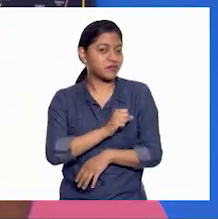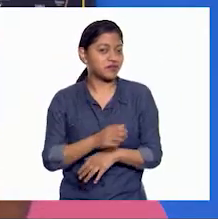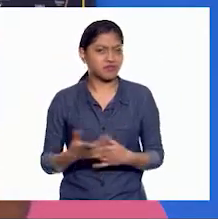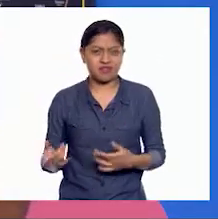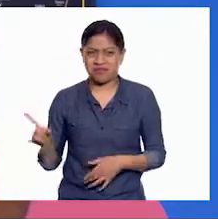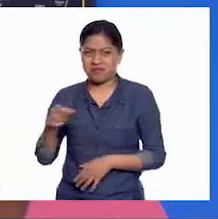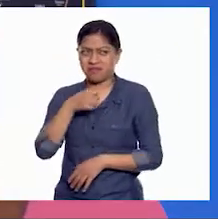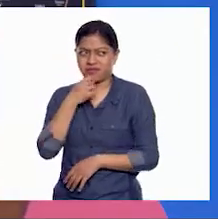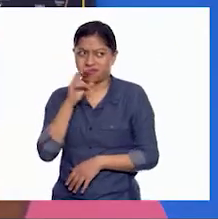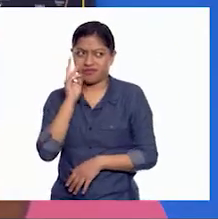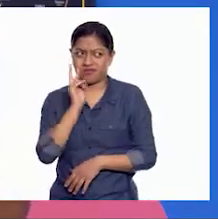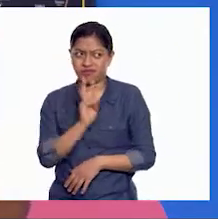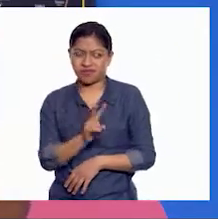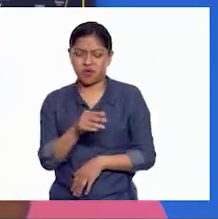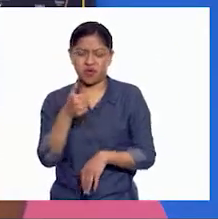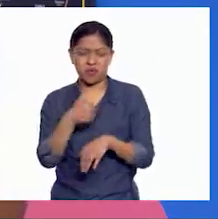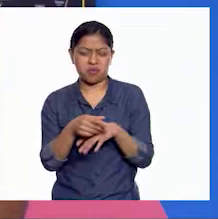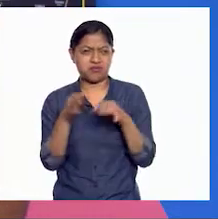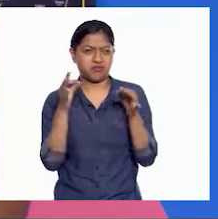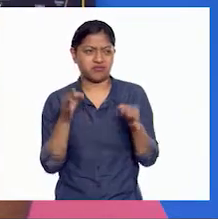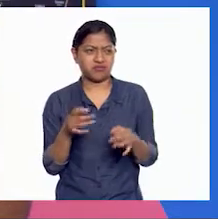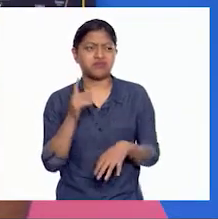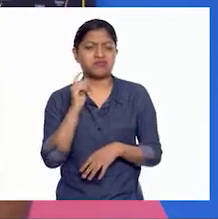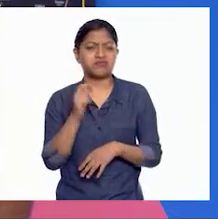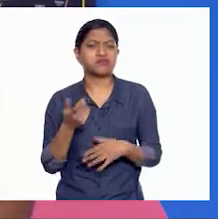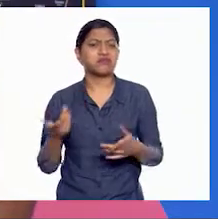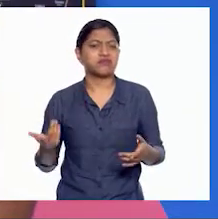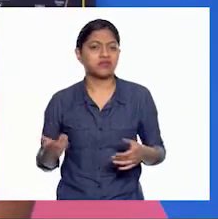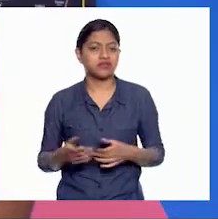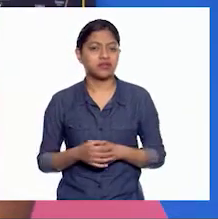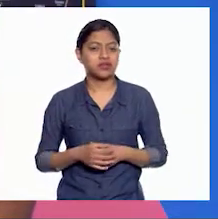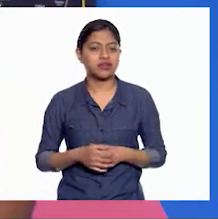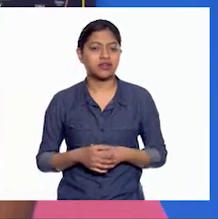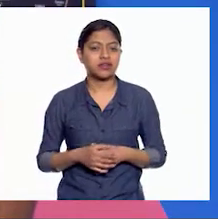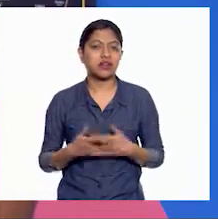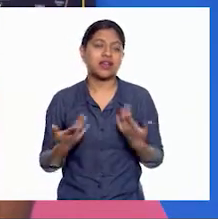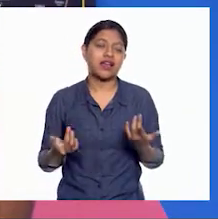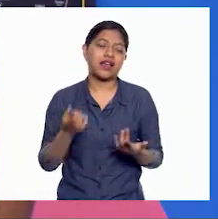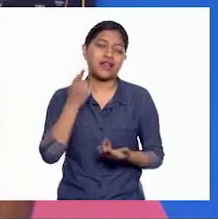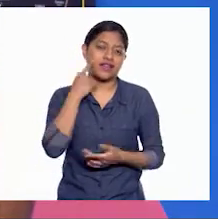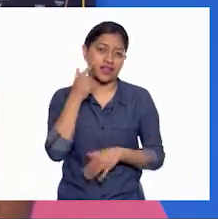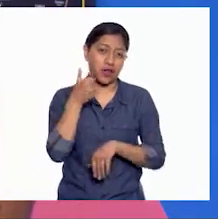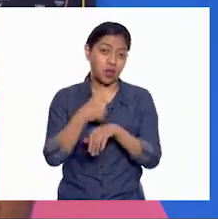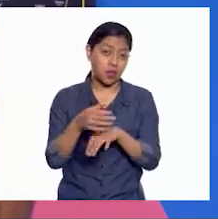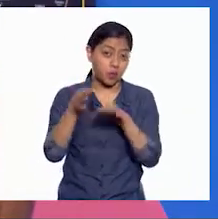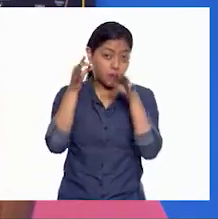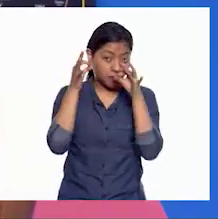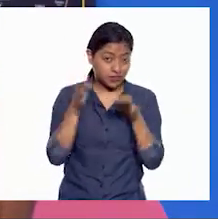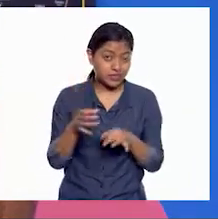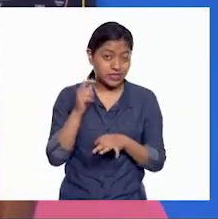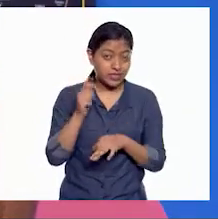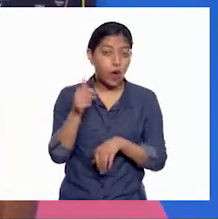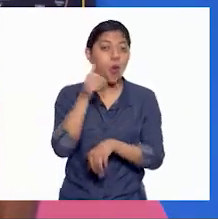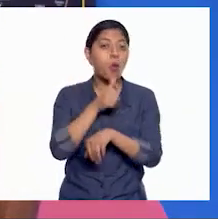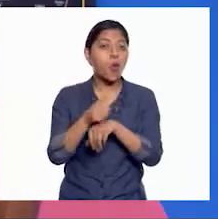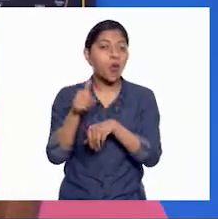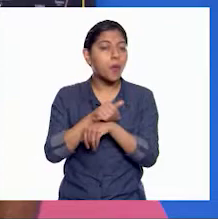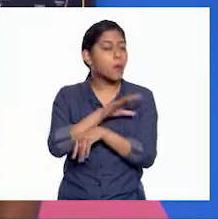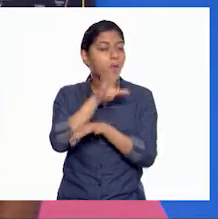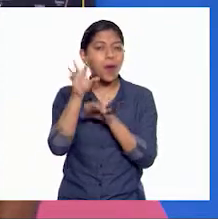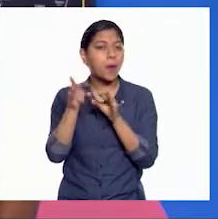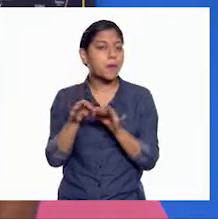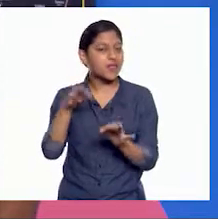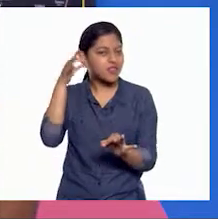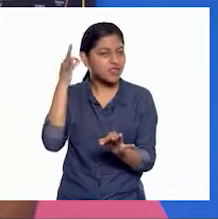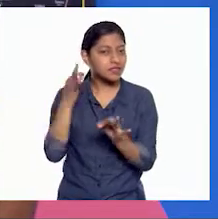El anciano se quedó, ¿un número perfecto? ¿Qué es un número perfecto? Ah, dice, un número perfecto es un número natural que